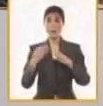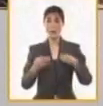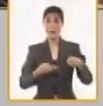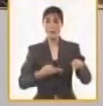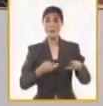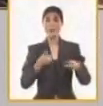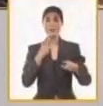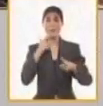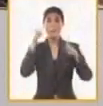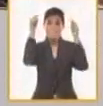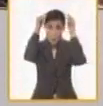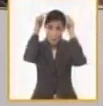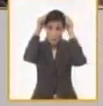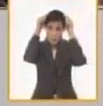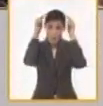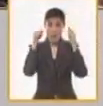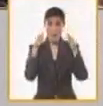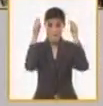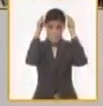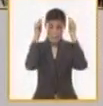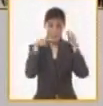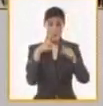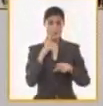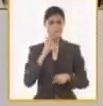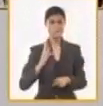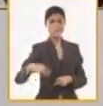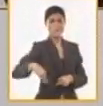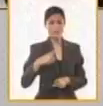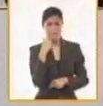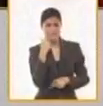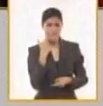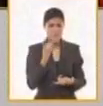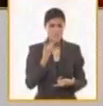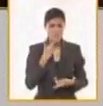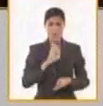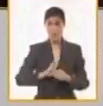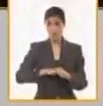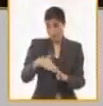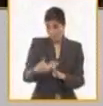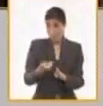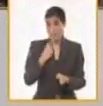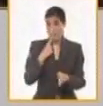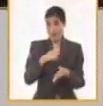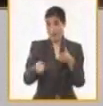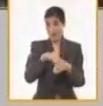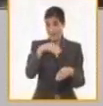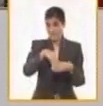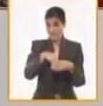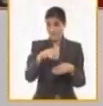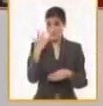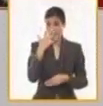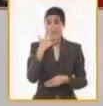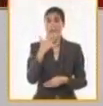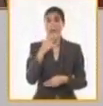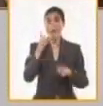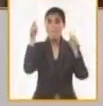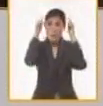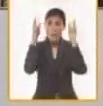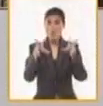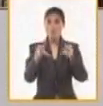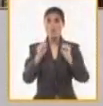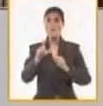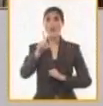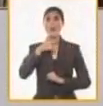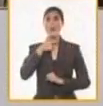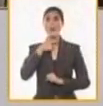Francisco y venía entonces después la elección del nuevo Papa, León XIV, que ese